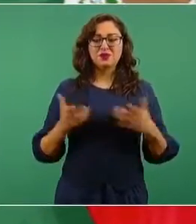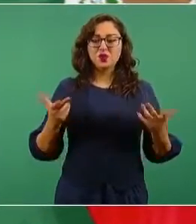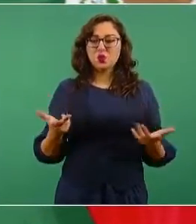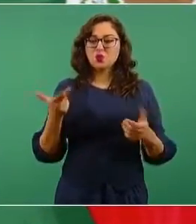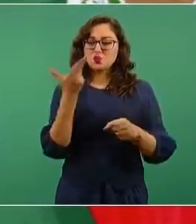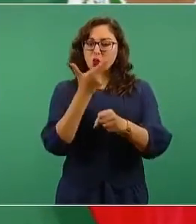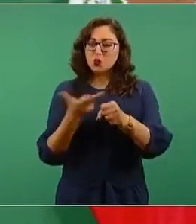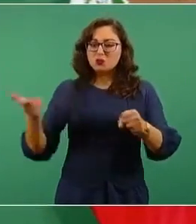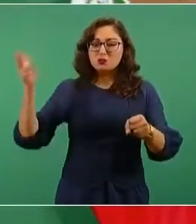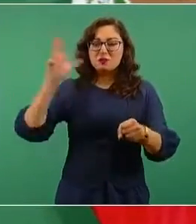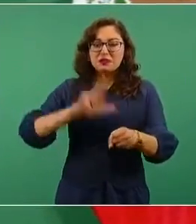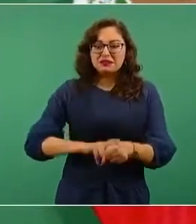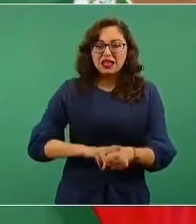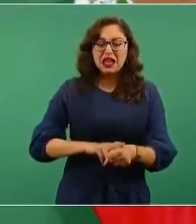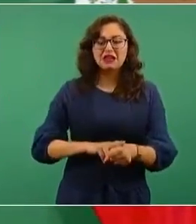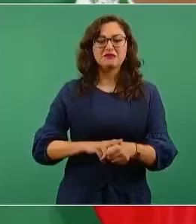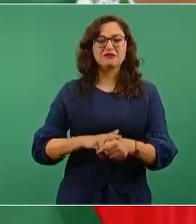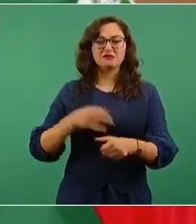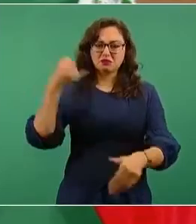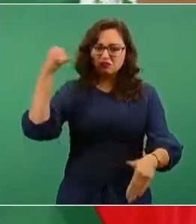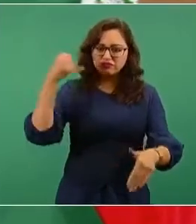escuela,